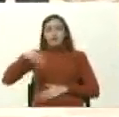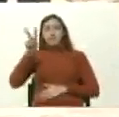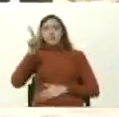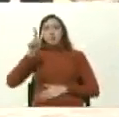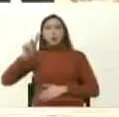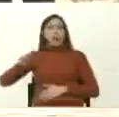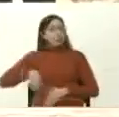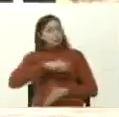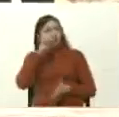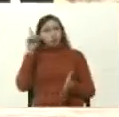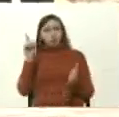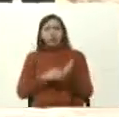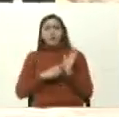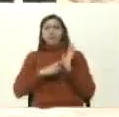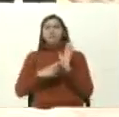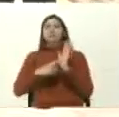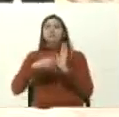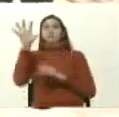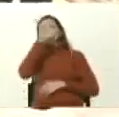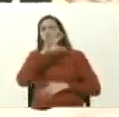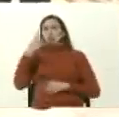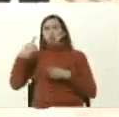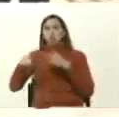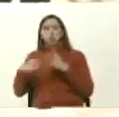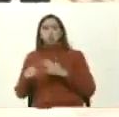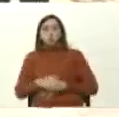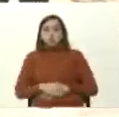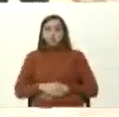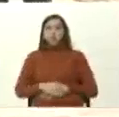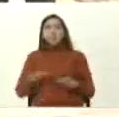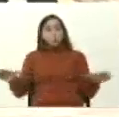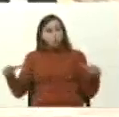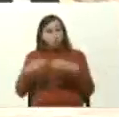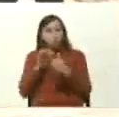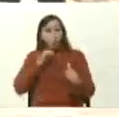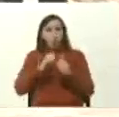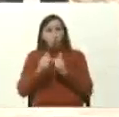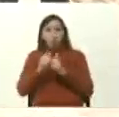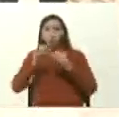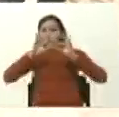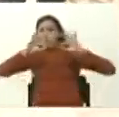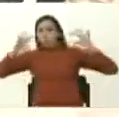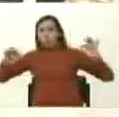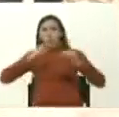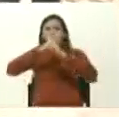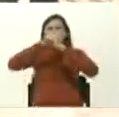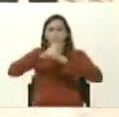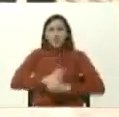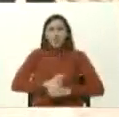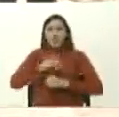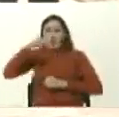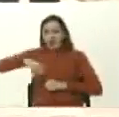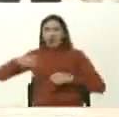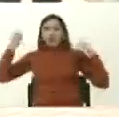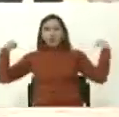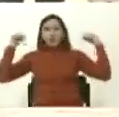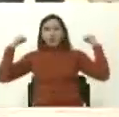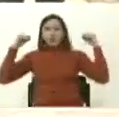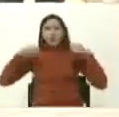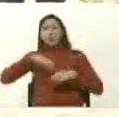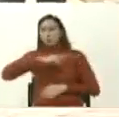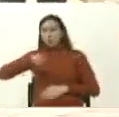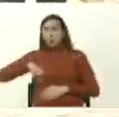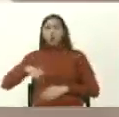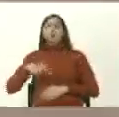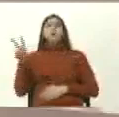Venezuela. De aquí saldrá la generación que estará en los próximos Juegos Olímpicos venideros. De tal manera que nuestro